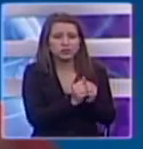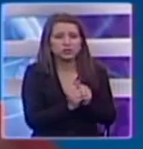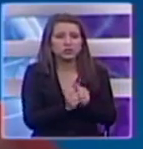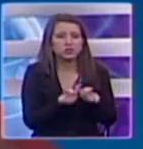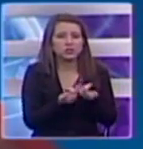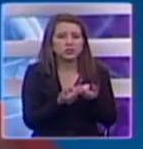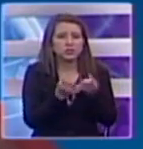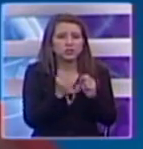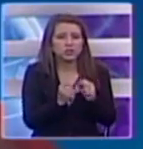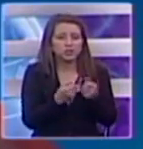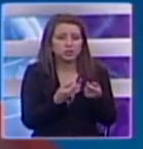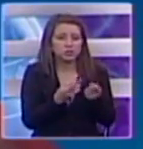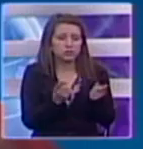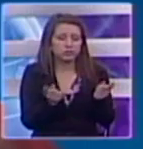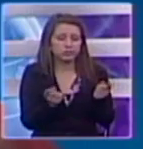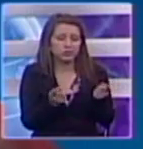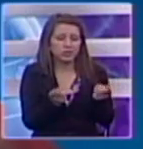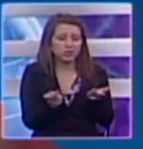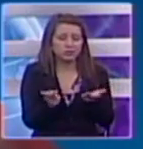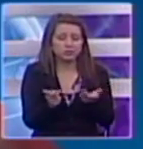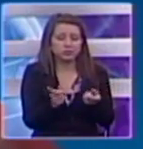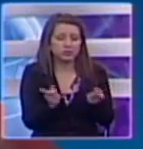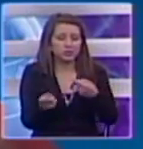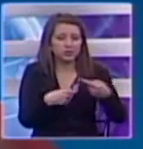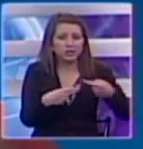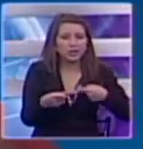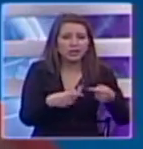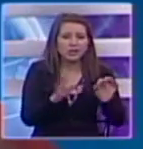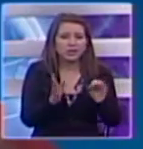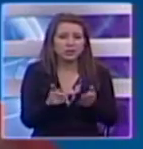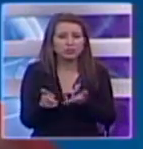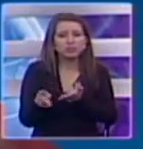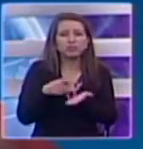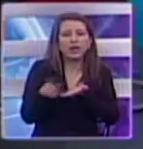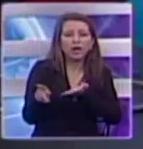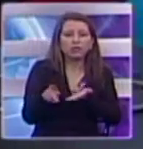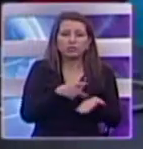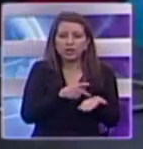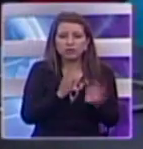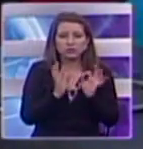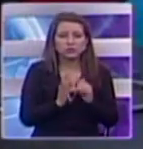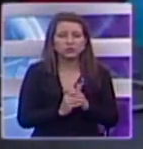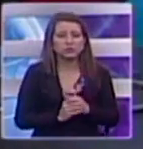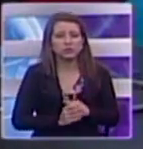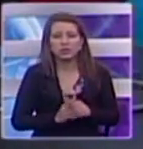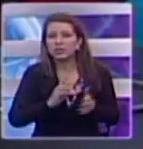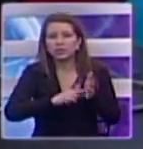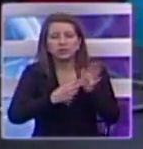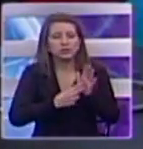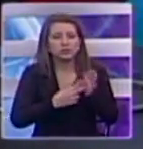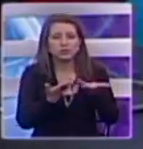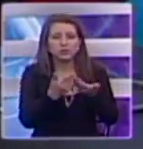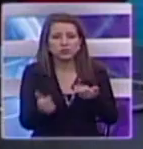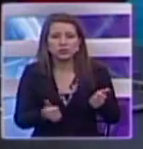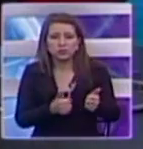un medio transaccional, pero un medio transaccional de pago, que significa que hay